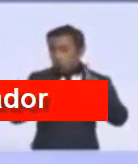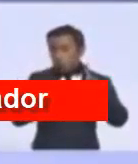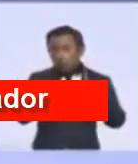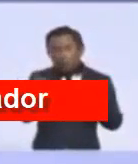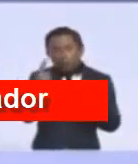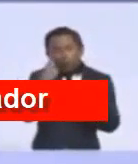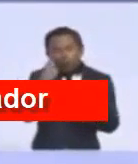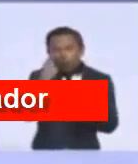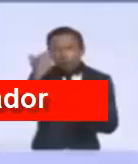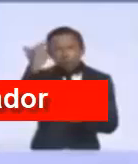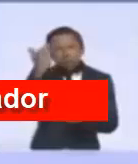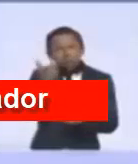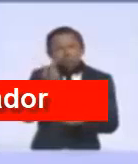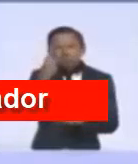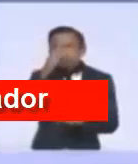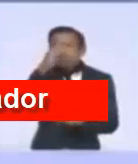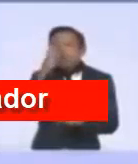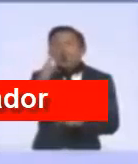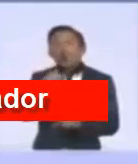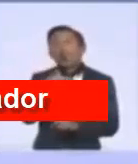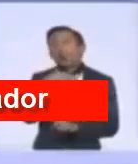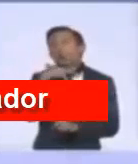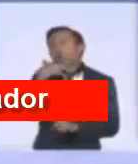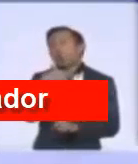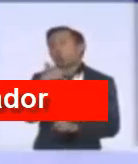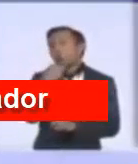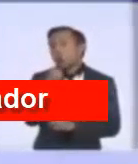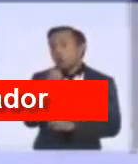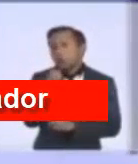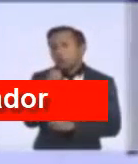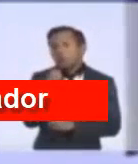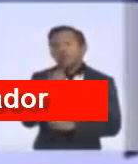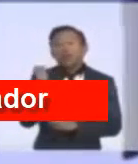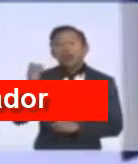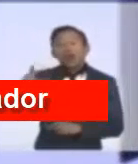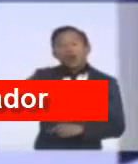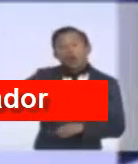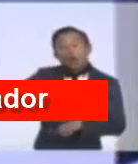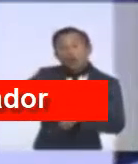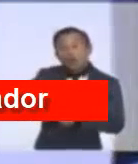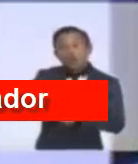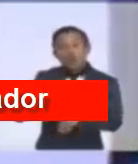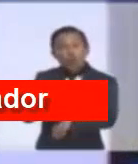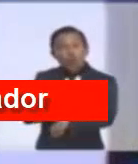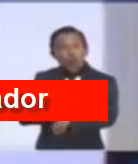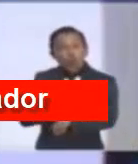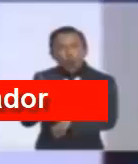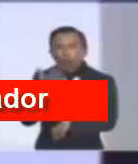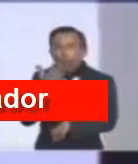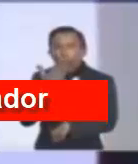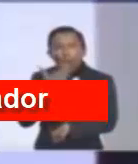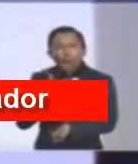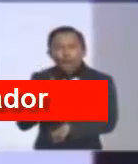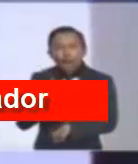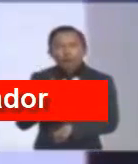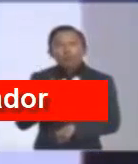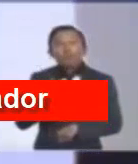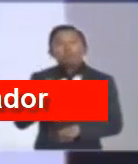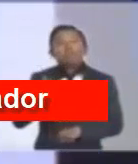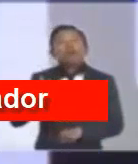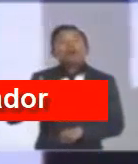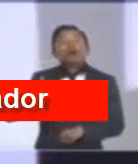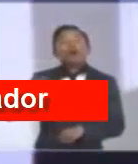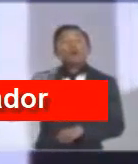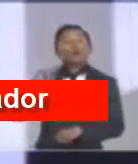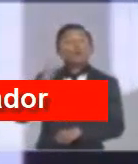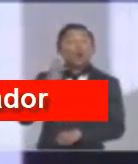Bueno, Andrés se pronuncia todos los días en la plaza. A lo mejor no ha dado un pronunciamiento propiamente puntual. Lo hice yo desde